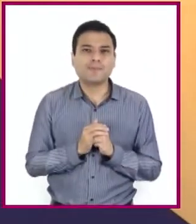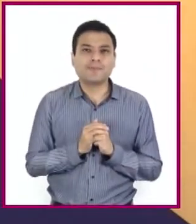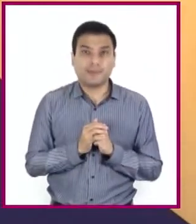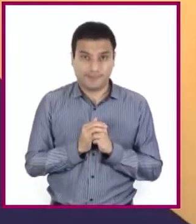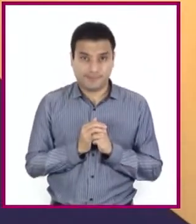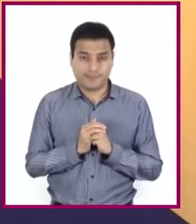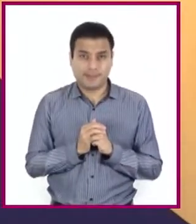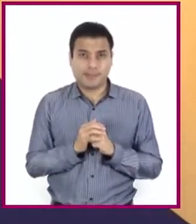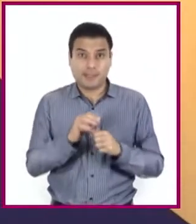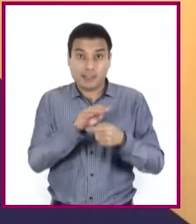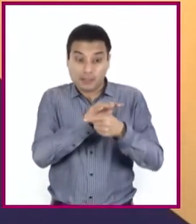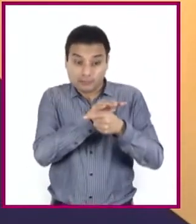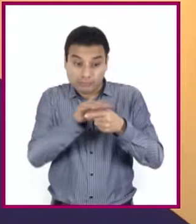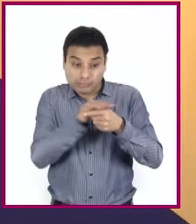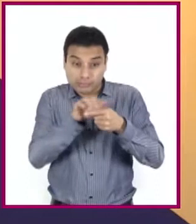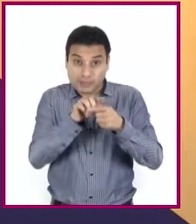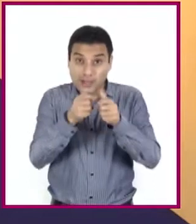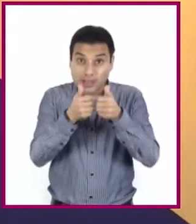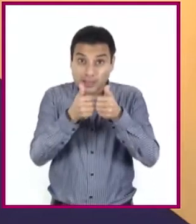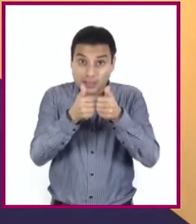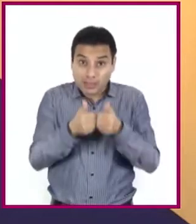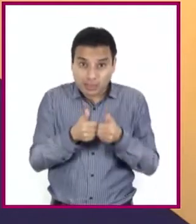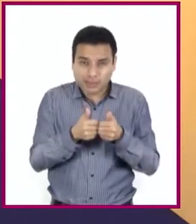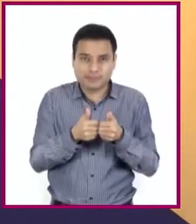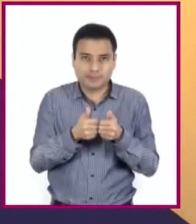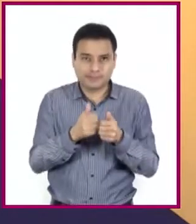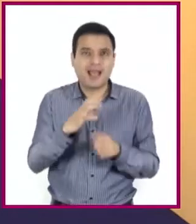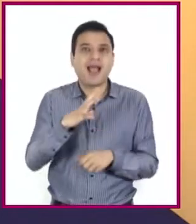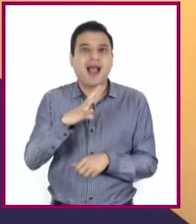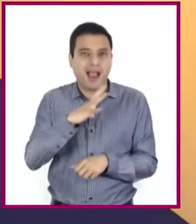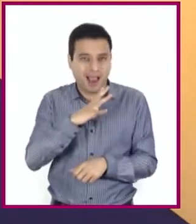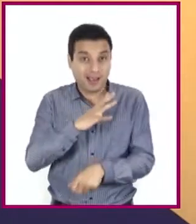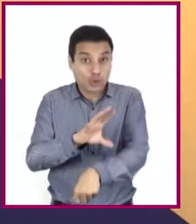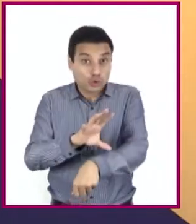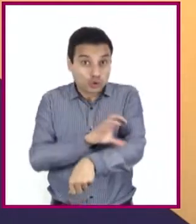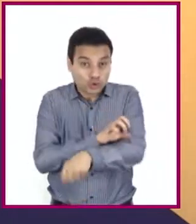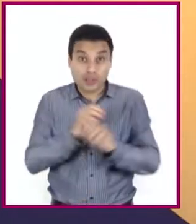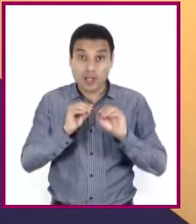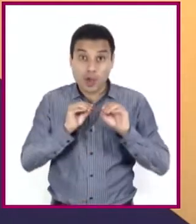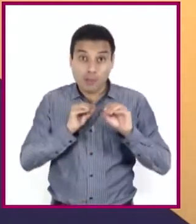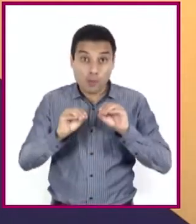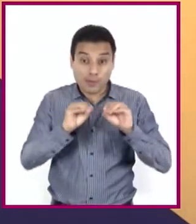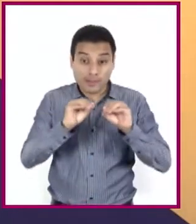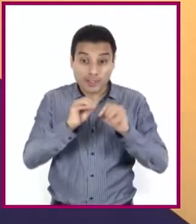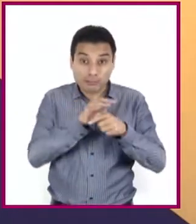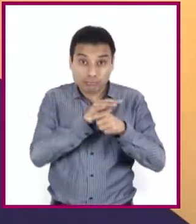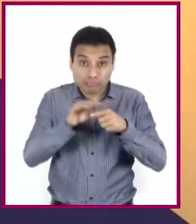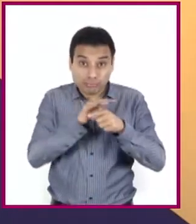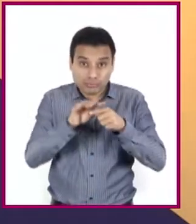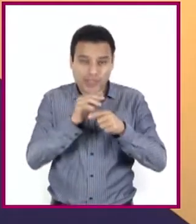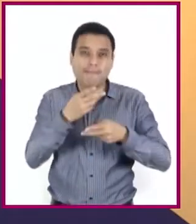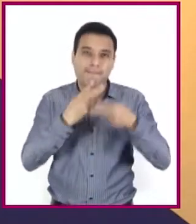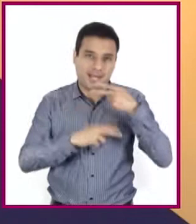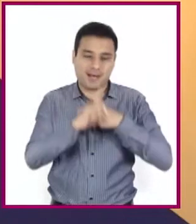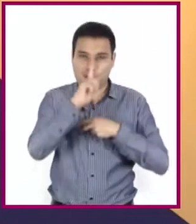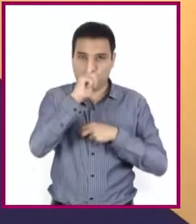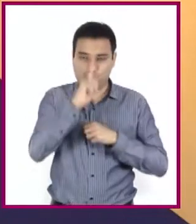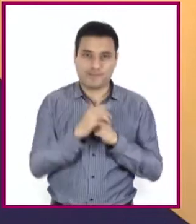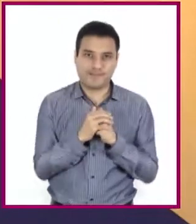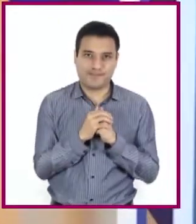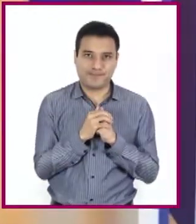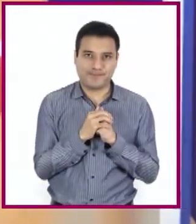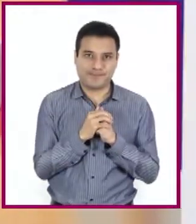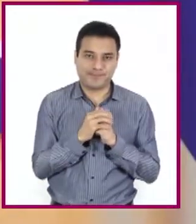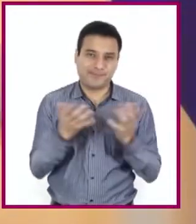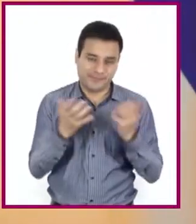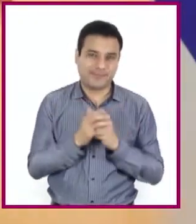en reposo se producen fenómenos electrostáticos y cuando la carga está en movimiento se generan corrientes eléctricas. El viaje que